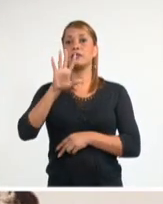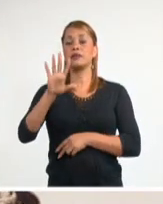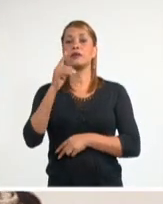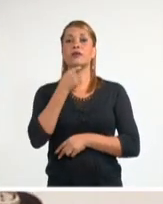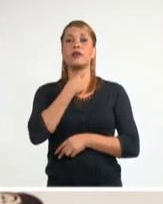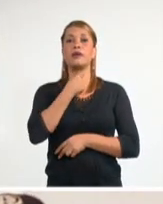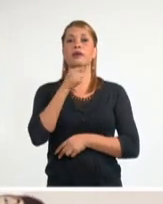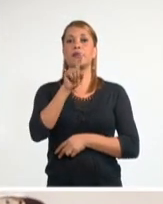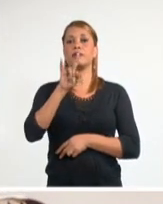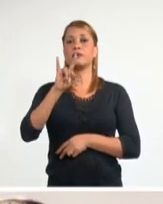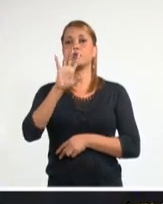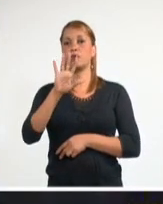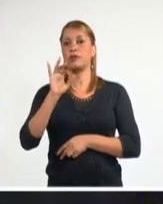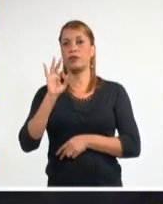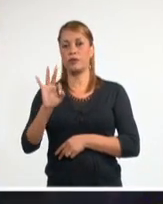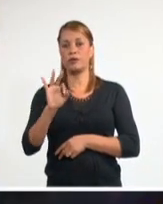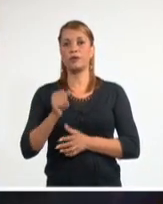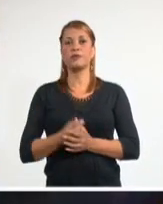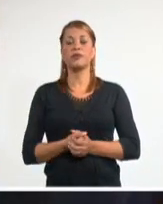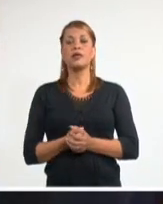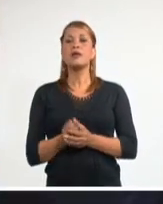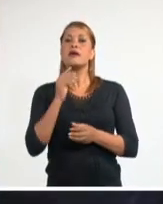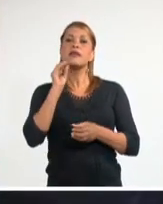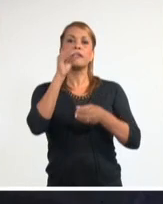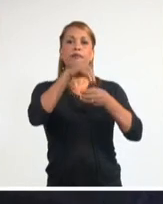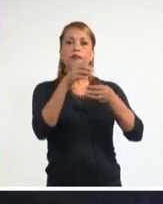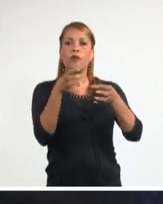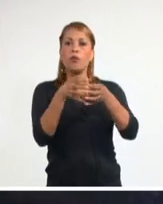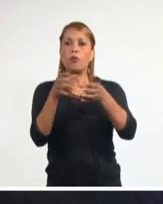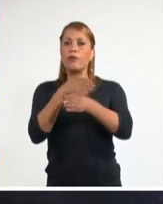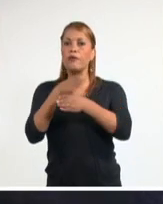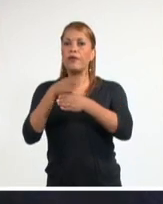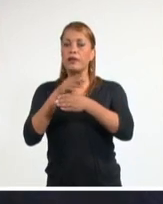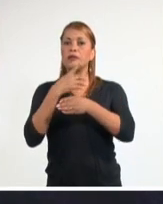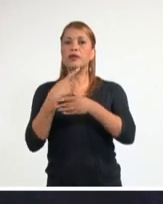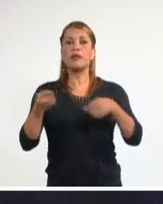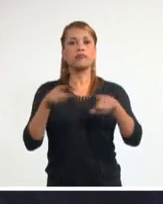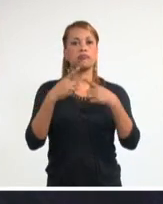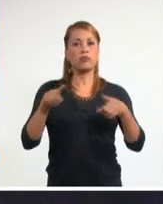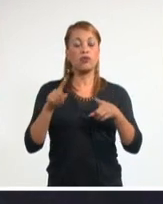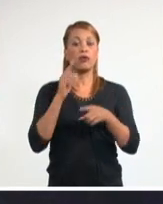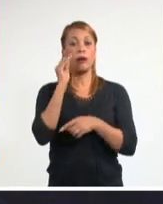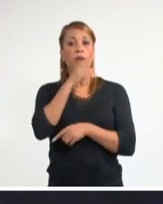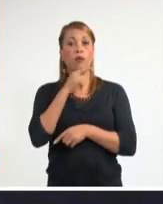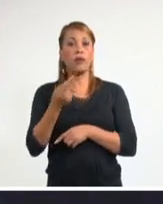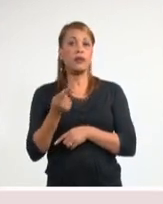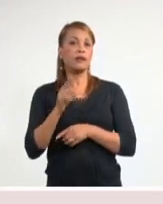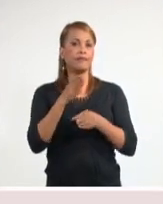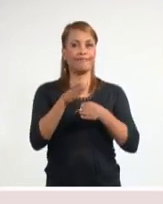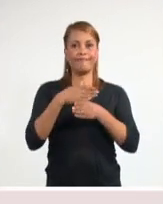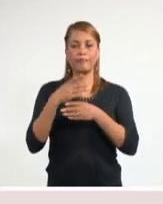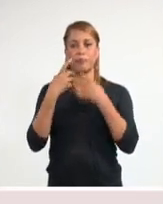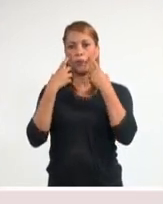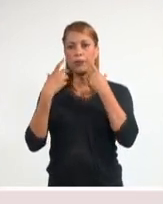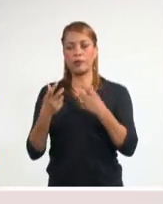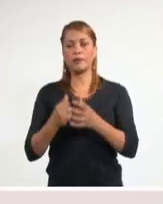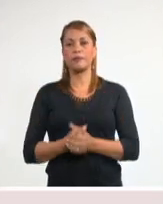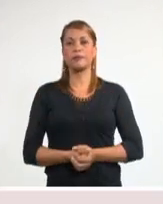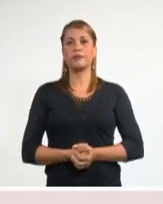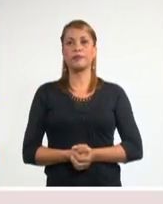de 1958. Fue parte de importantes agrupaciones como Orquesta Cubana de Música Moderna, Iraquere y NG La Banda, entre